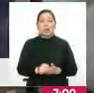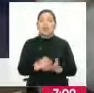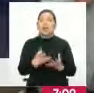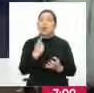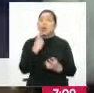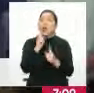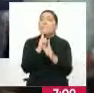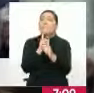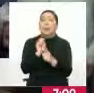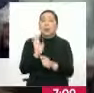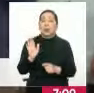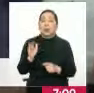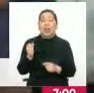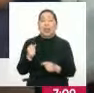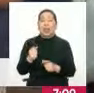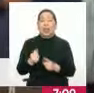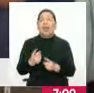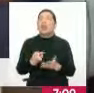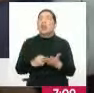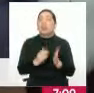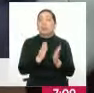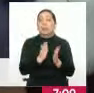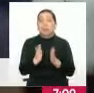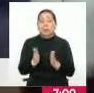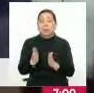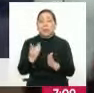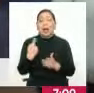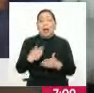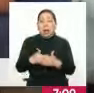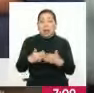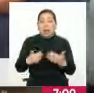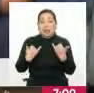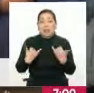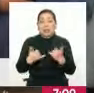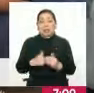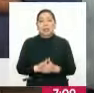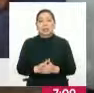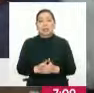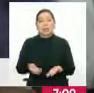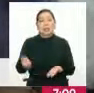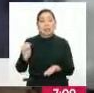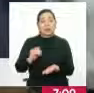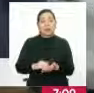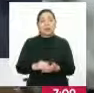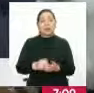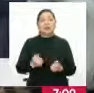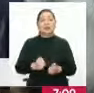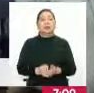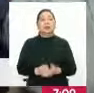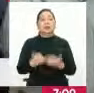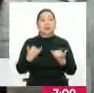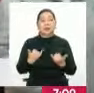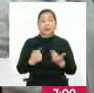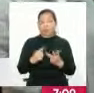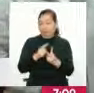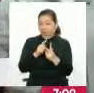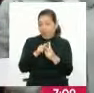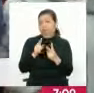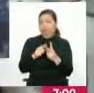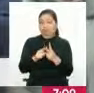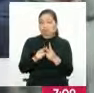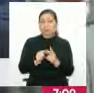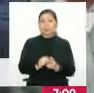Queremos hacerle una consulta breve. ¿Qué medidas va a tomar ante el reinicio del cobro de la tarifa de peaje? Acá hay dos contextos.